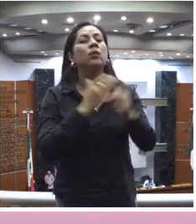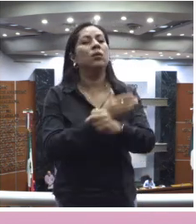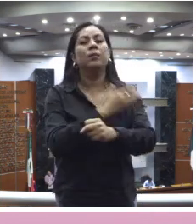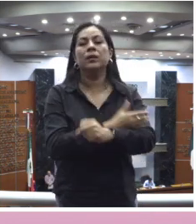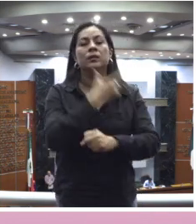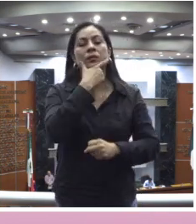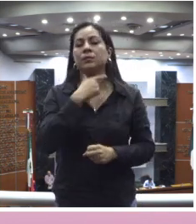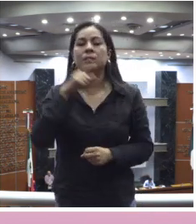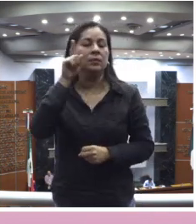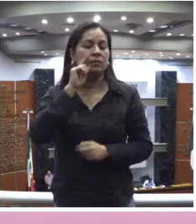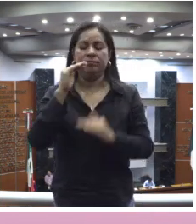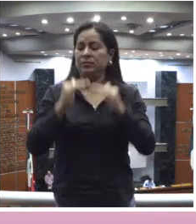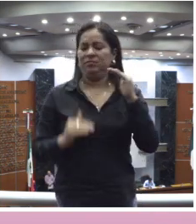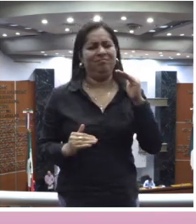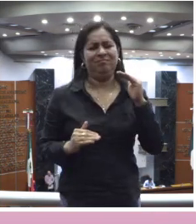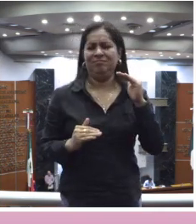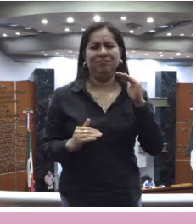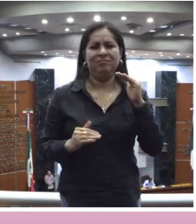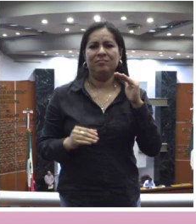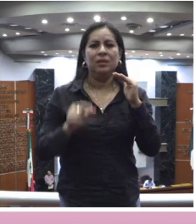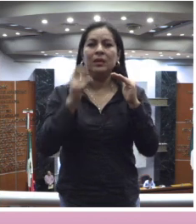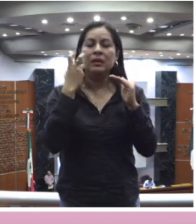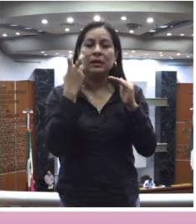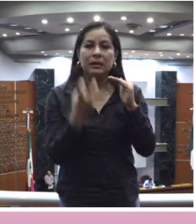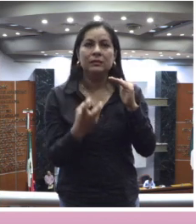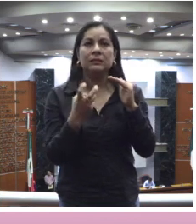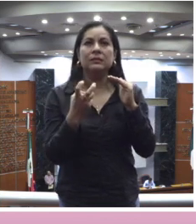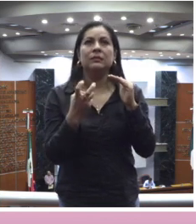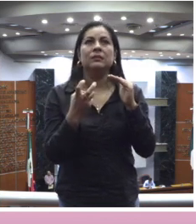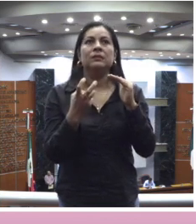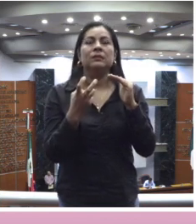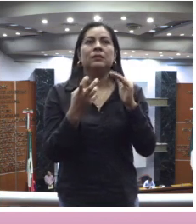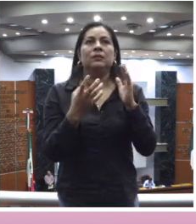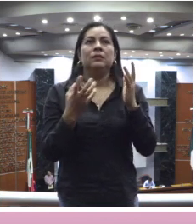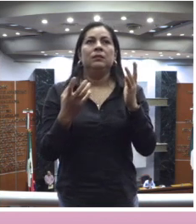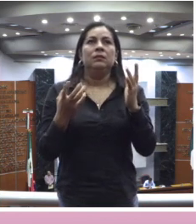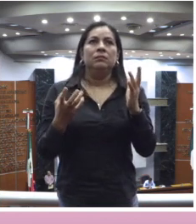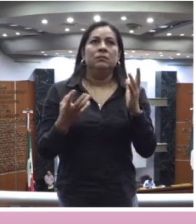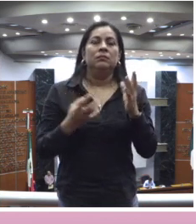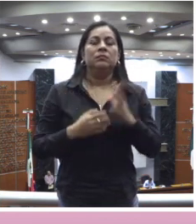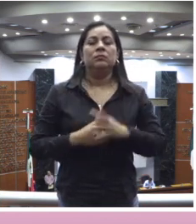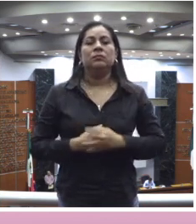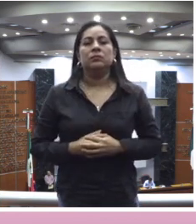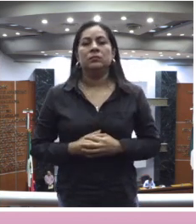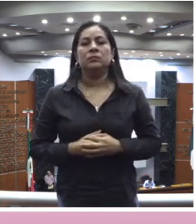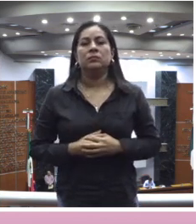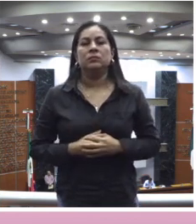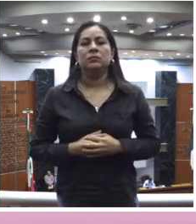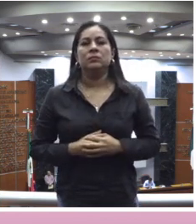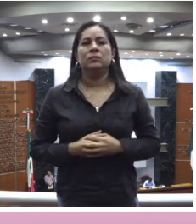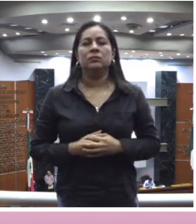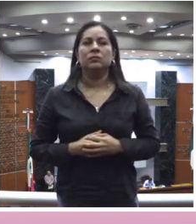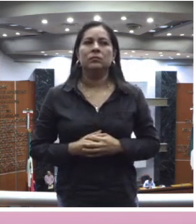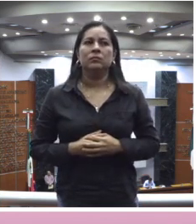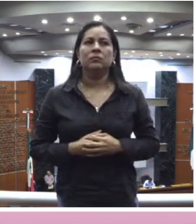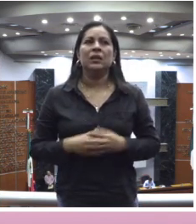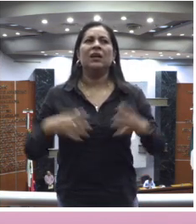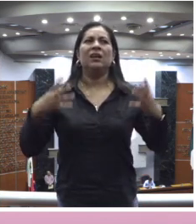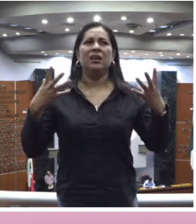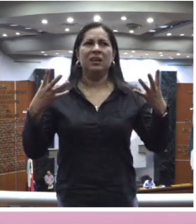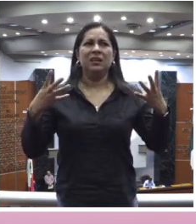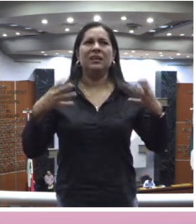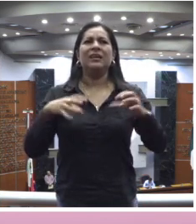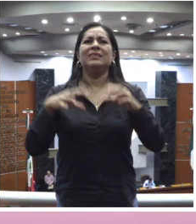compañeras y compañeros. Es precisamente la fundación de nuestro